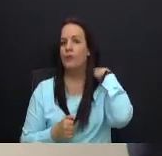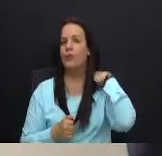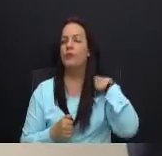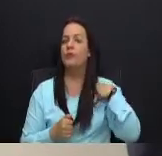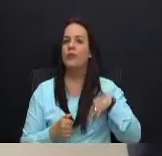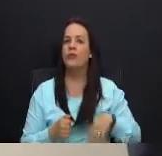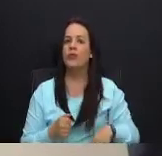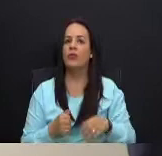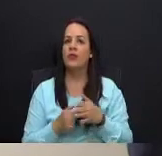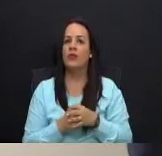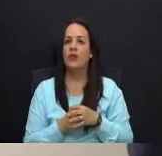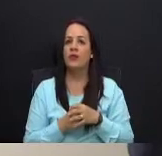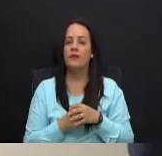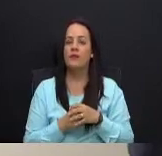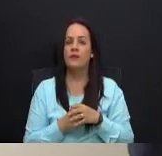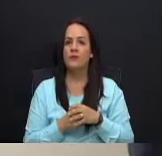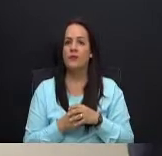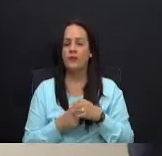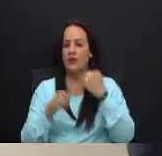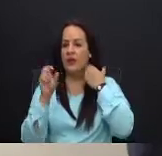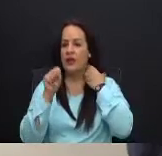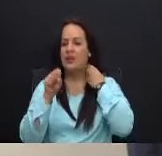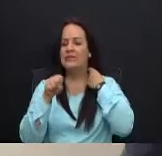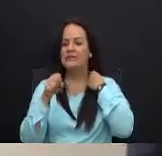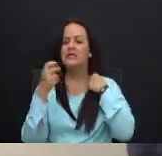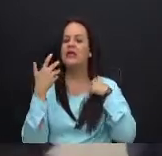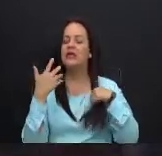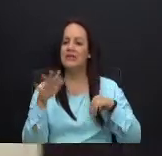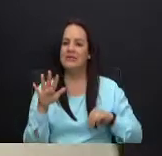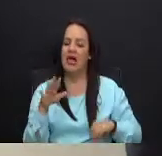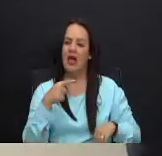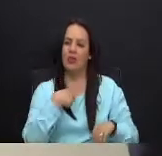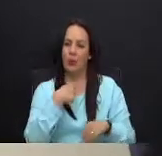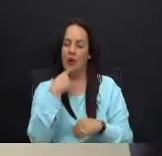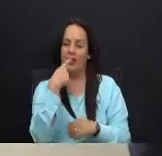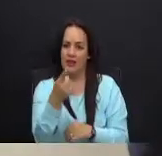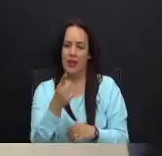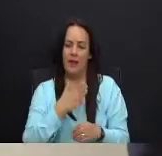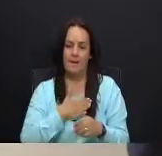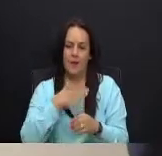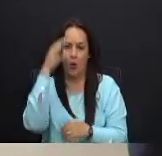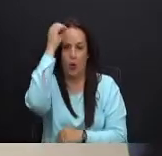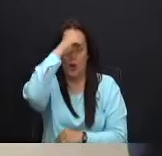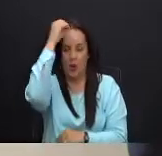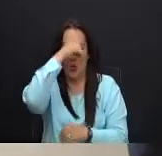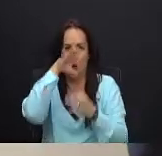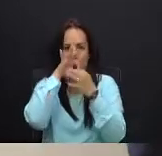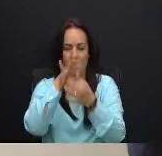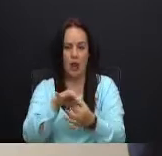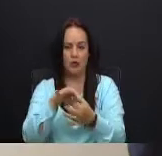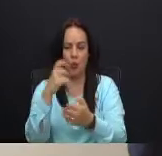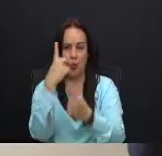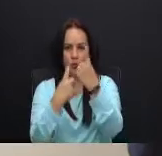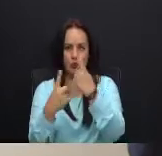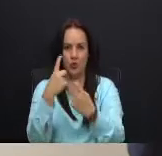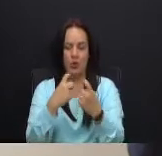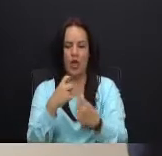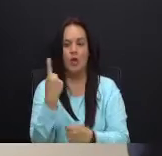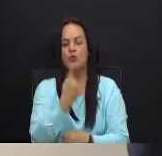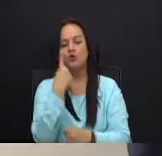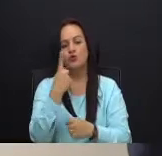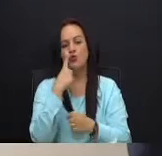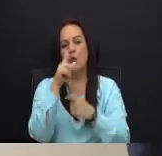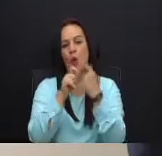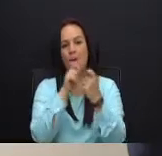Señor ministro. Sí, ya le expresé mi opinión con las consultas. Tal vez solo la